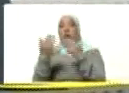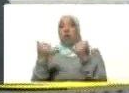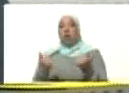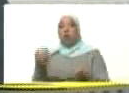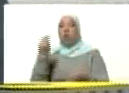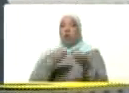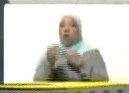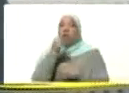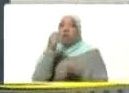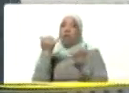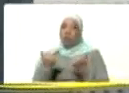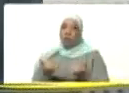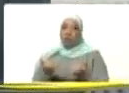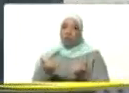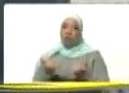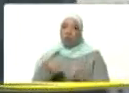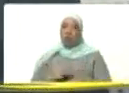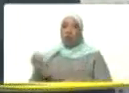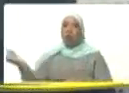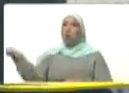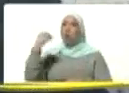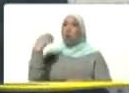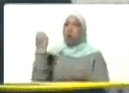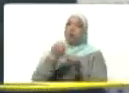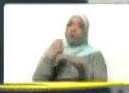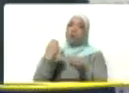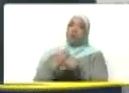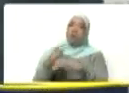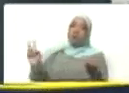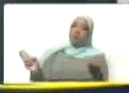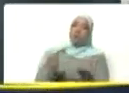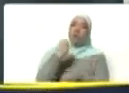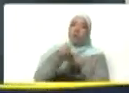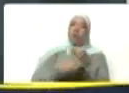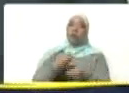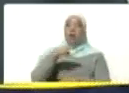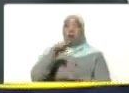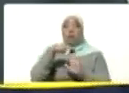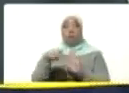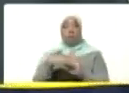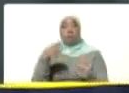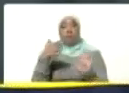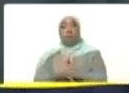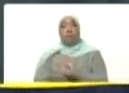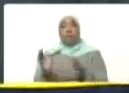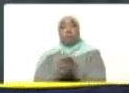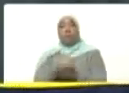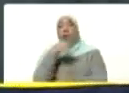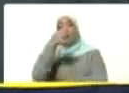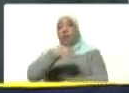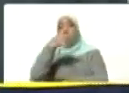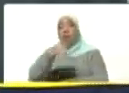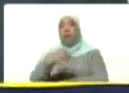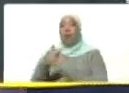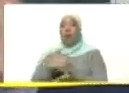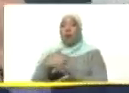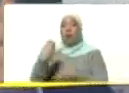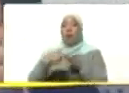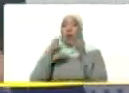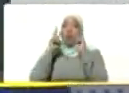dignidad. The master is always weaker than he pretends. El amo siempre es más débil de lo que hace